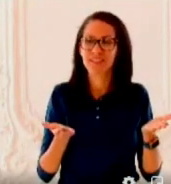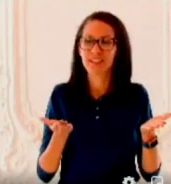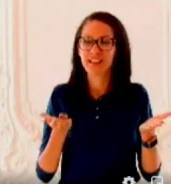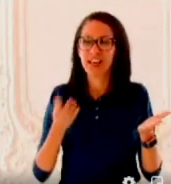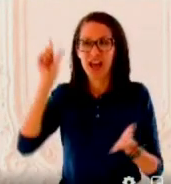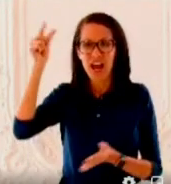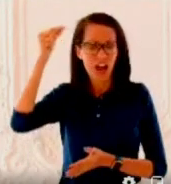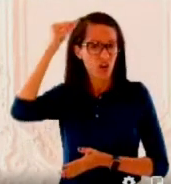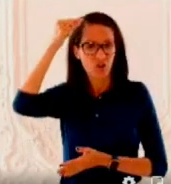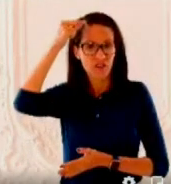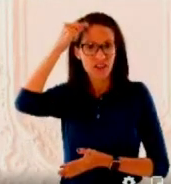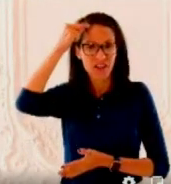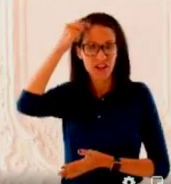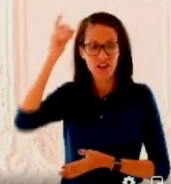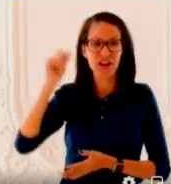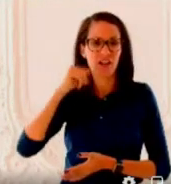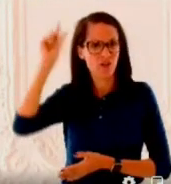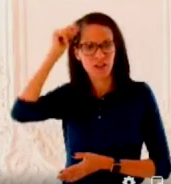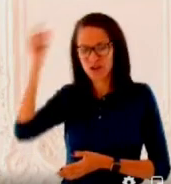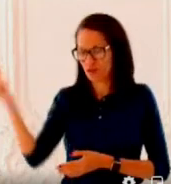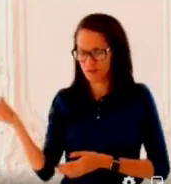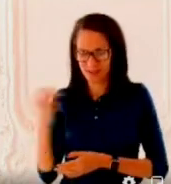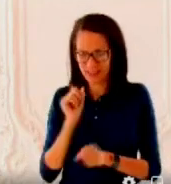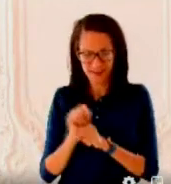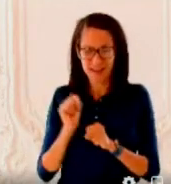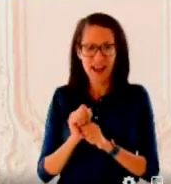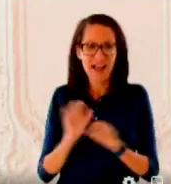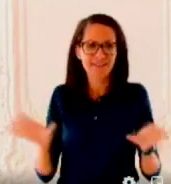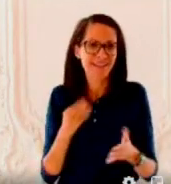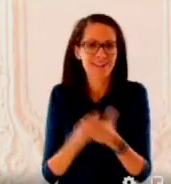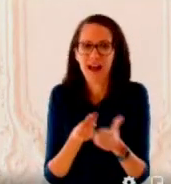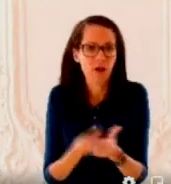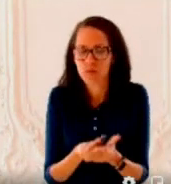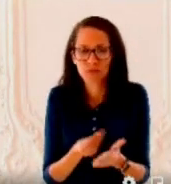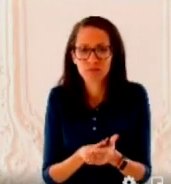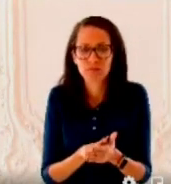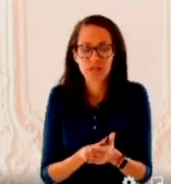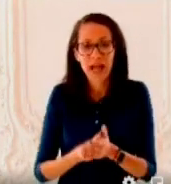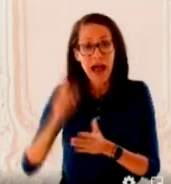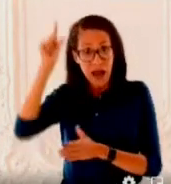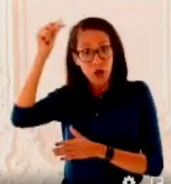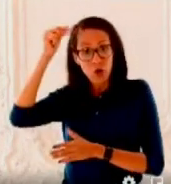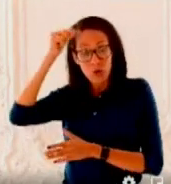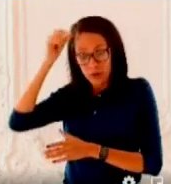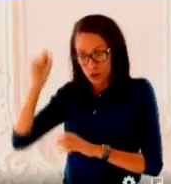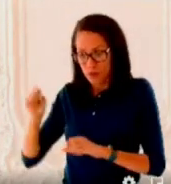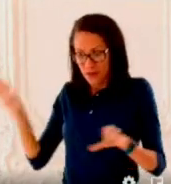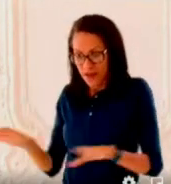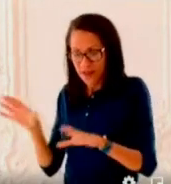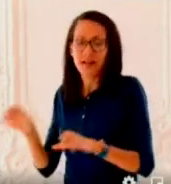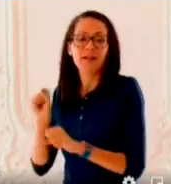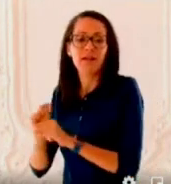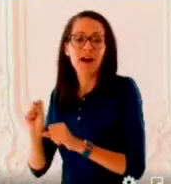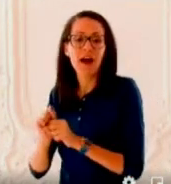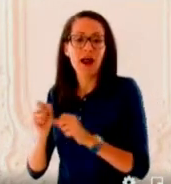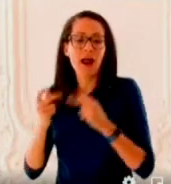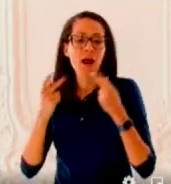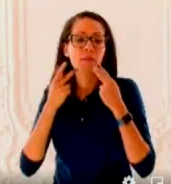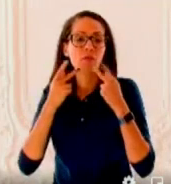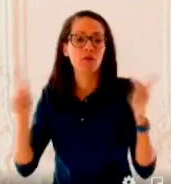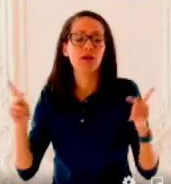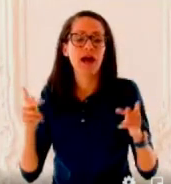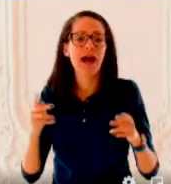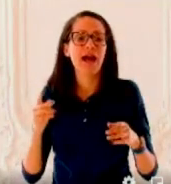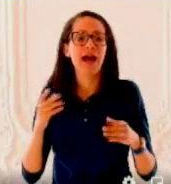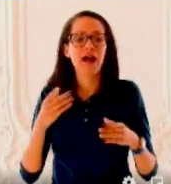gobierno no se viene a hacer dinero. Al gobierno se viene a darle un servicio al pueblo de forma desprendida y